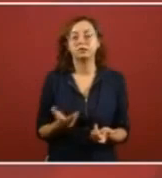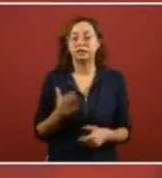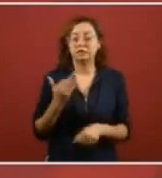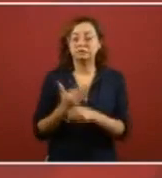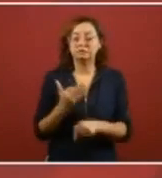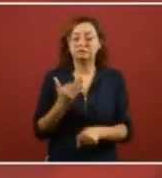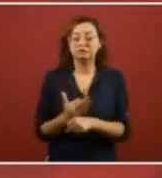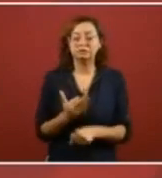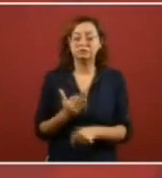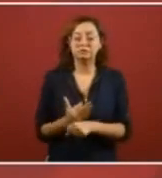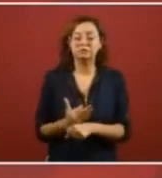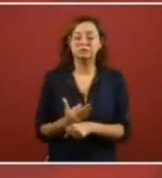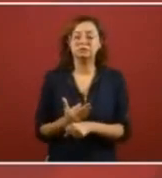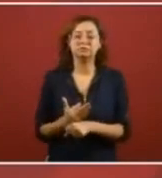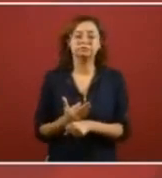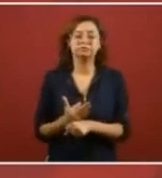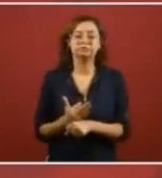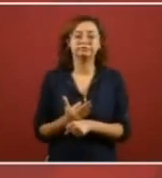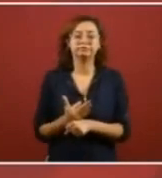graves